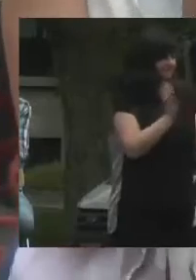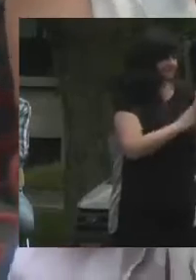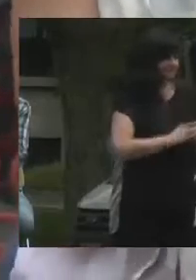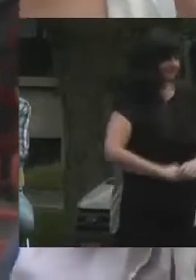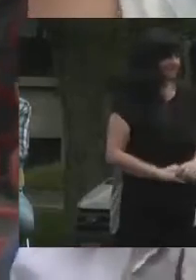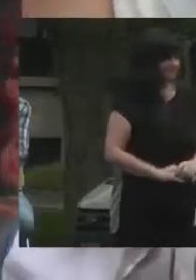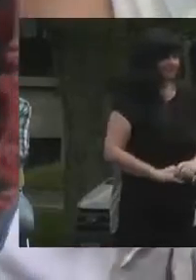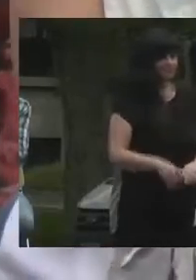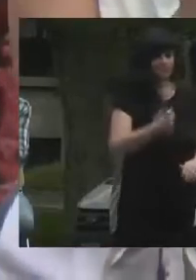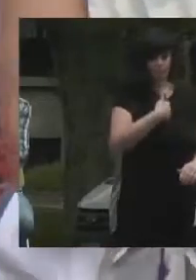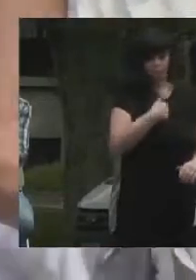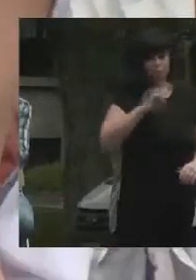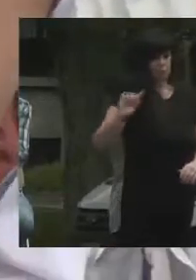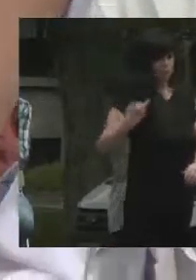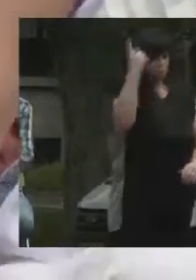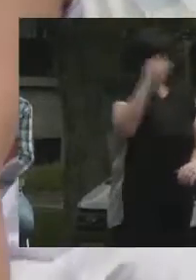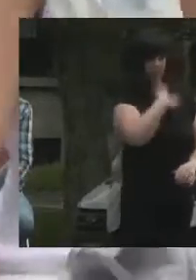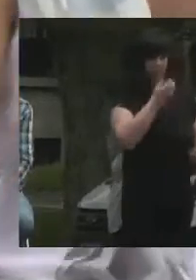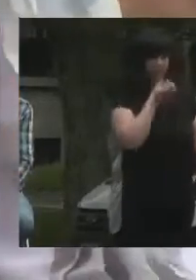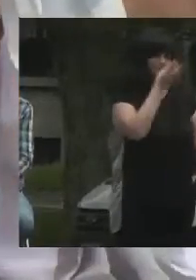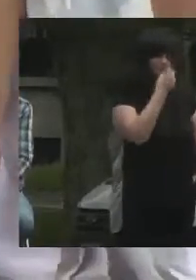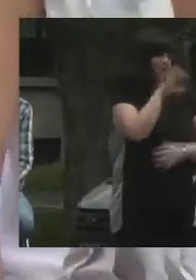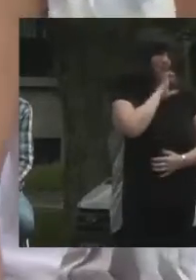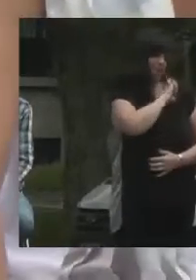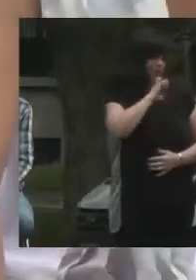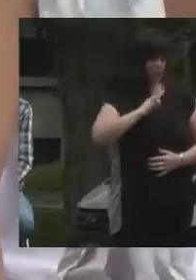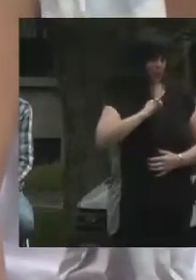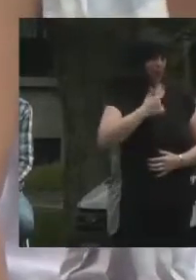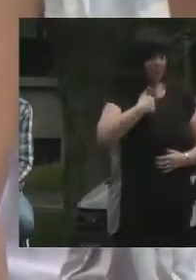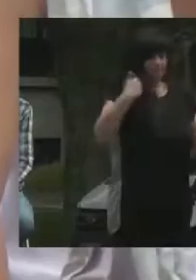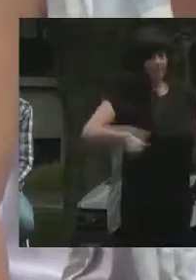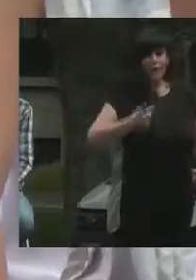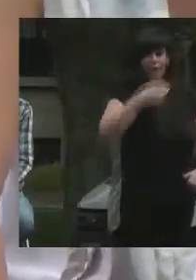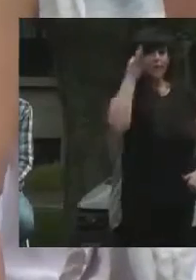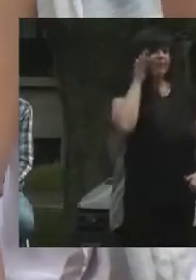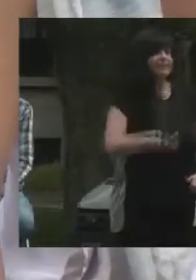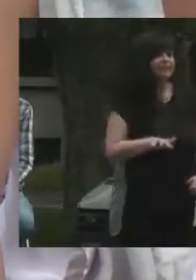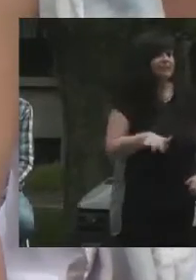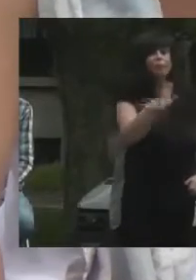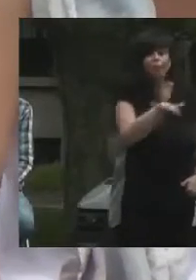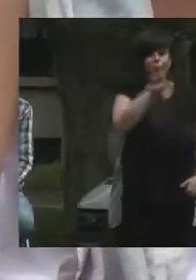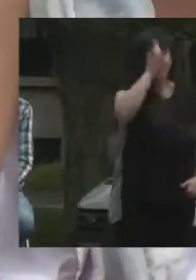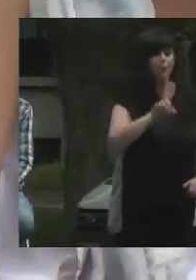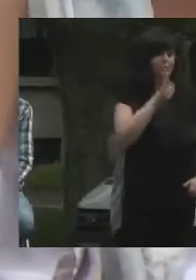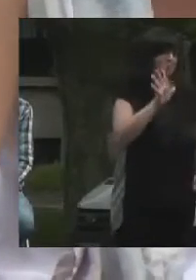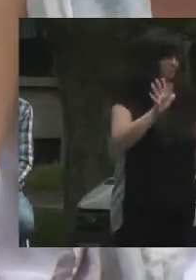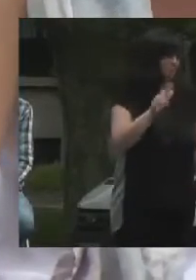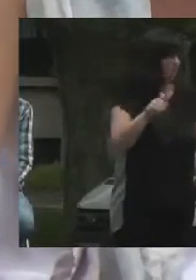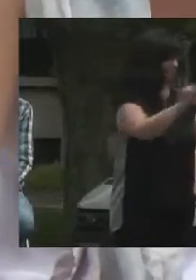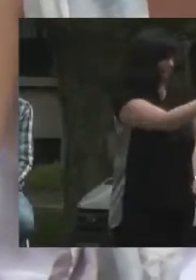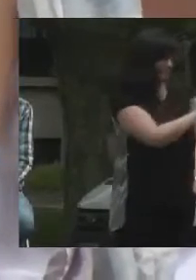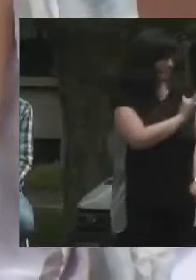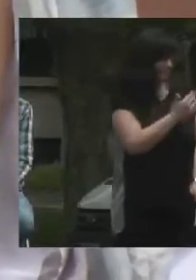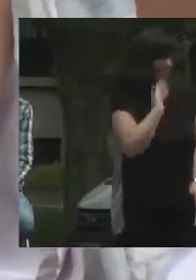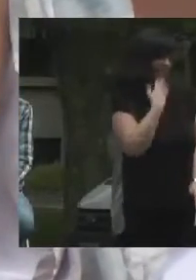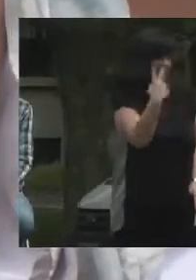Eu, deixademe que vos conte antes de nada unha anécdota personal. Eu teño unha pequena que anda por aí, non sei onde está agora, pero anda por aí, que ten 2 anos e 4 meses.